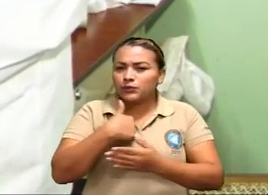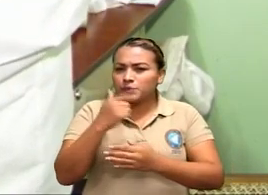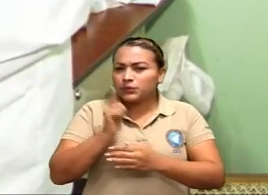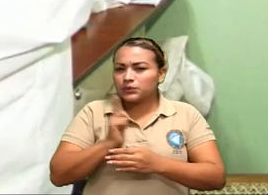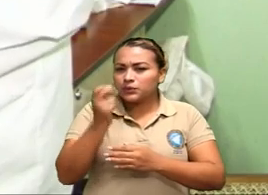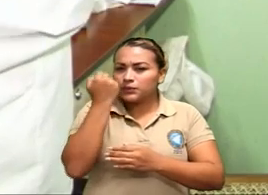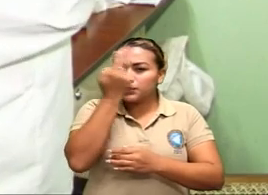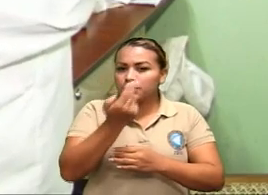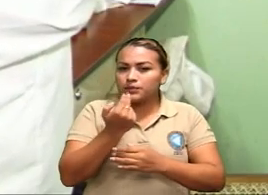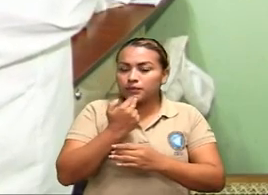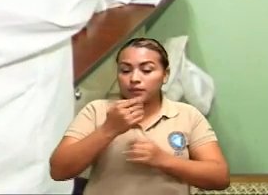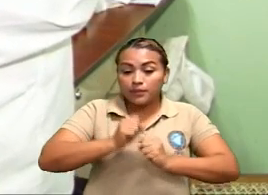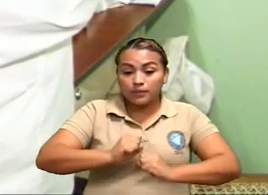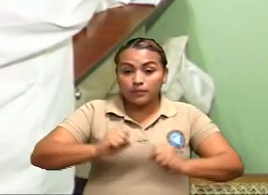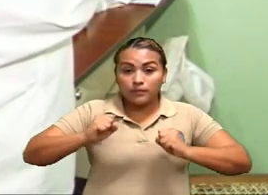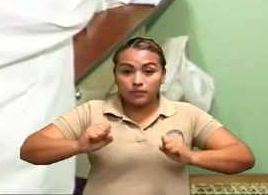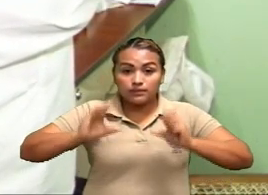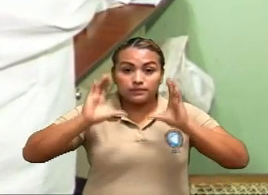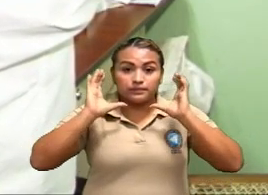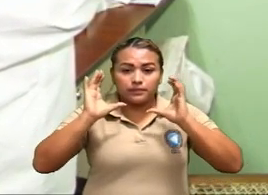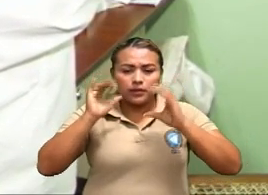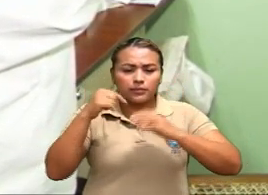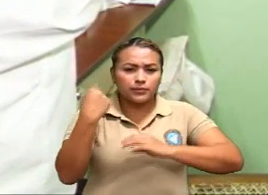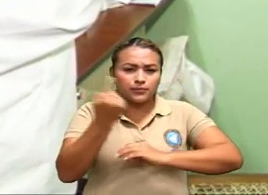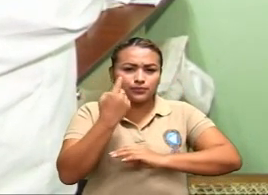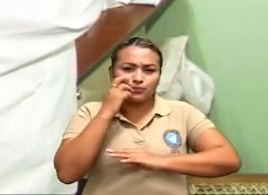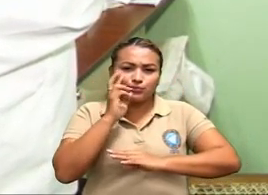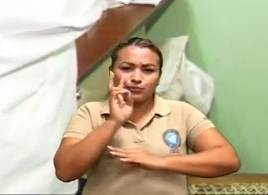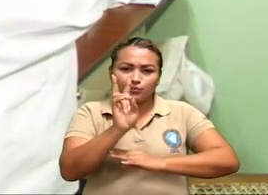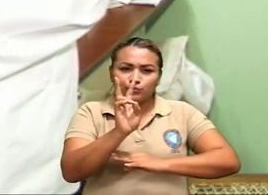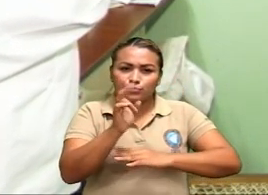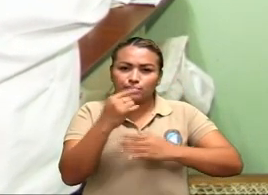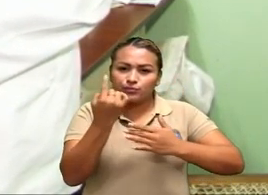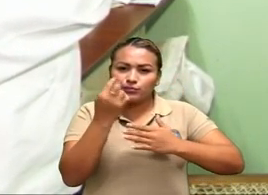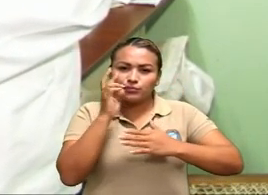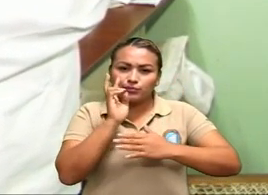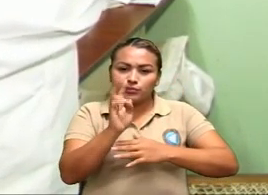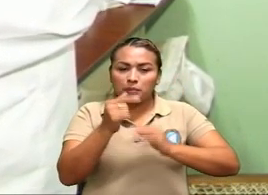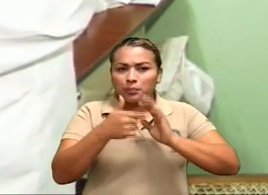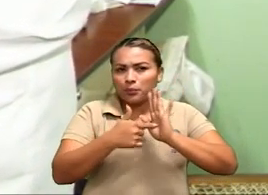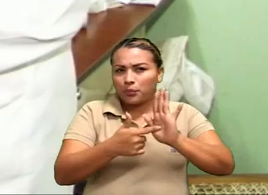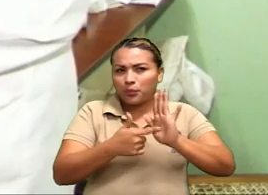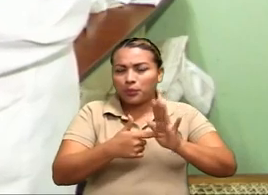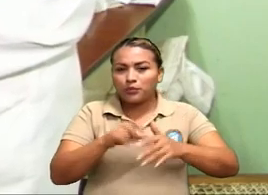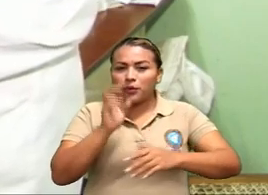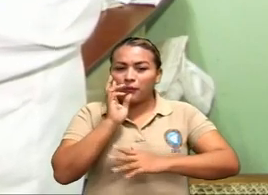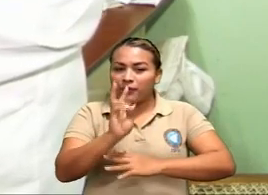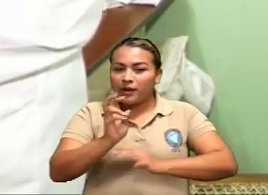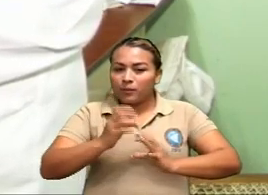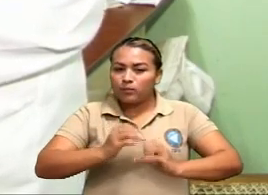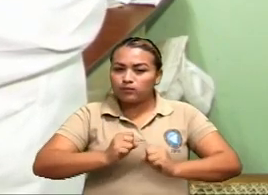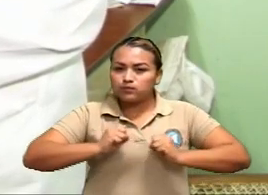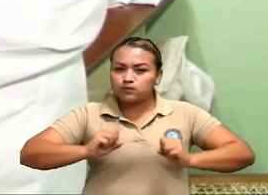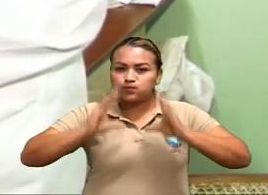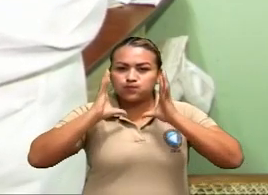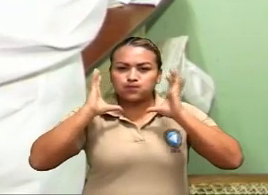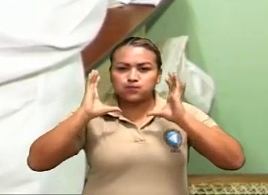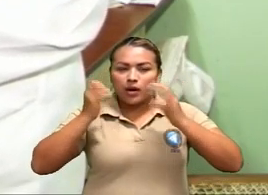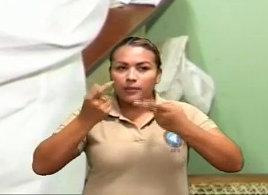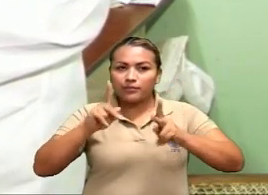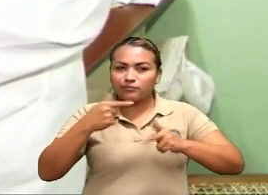obesidad no solamente es una cuestión de apariencia. O sea, yo me puedo ver un poquito relleno, pero digo yo, me miro bien,